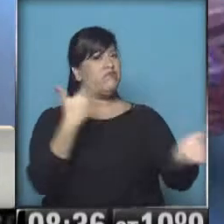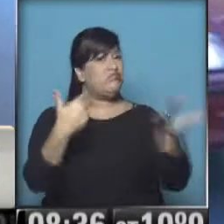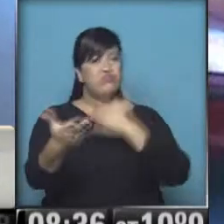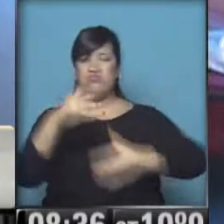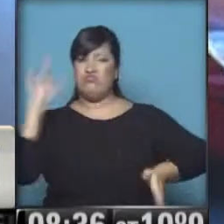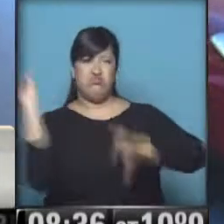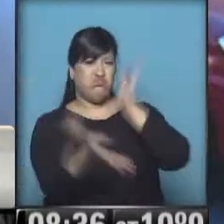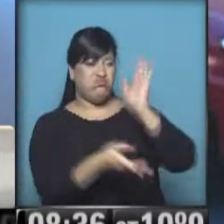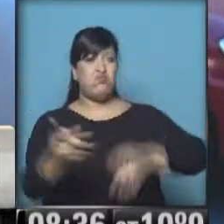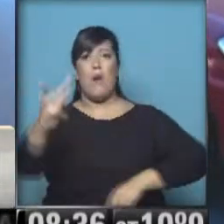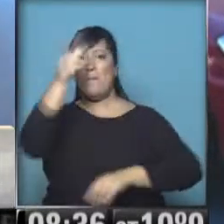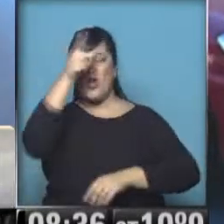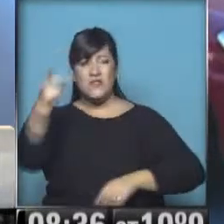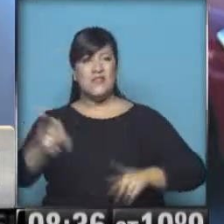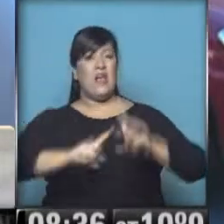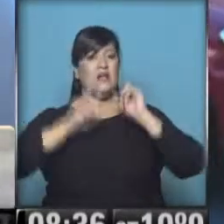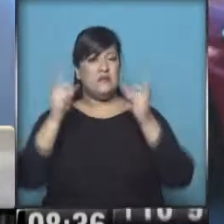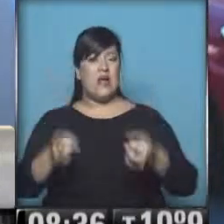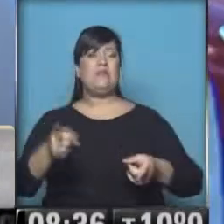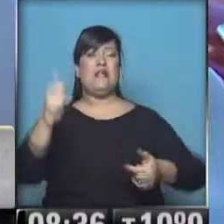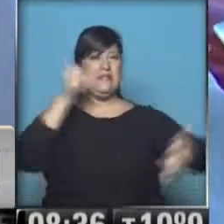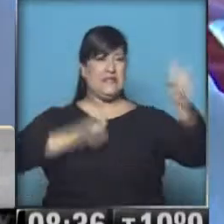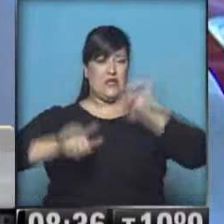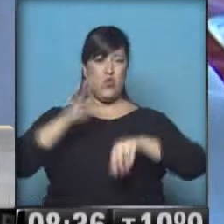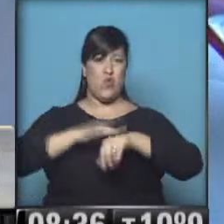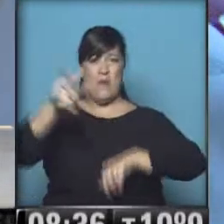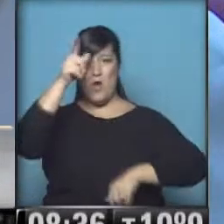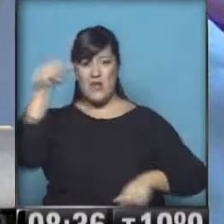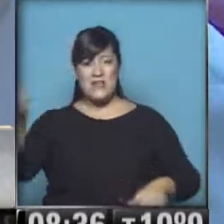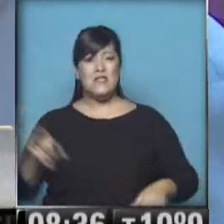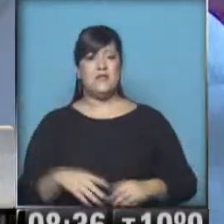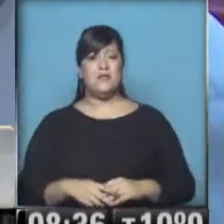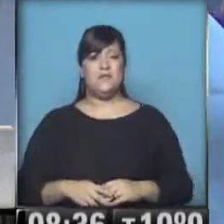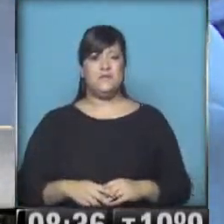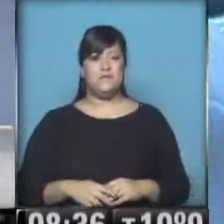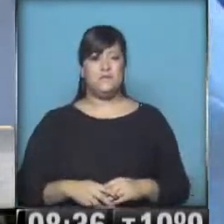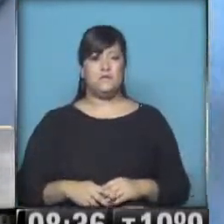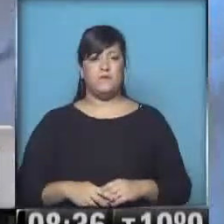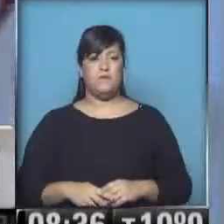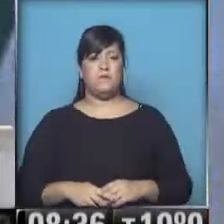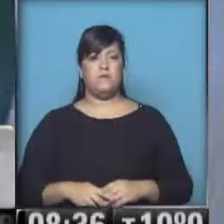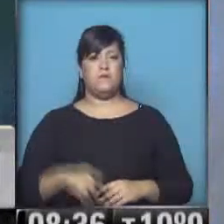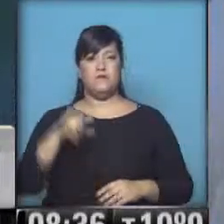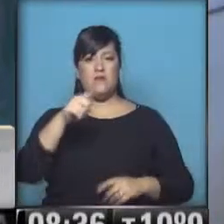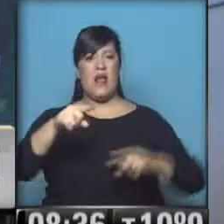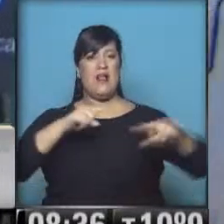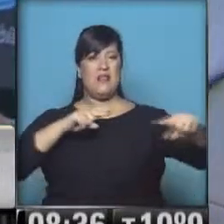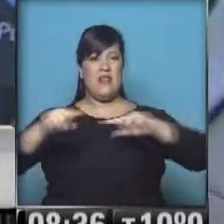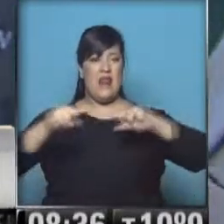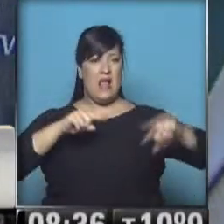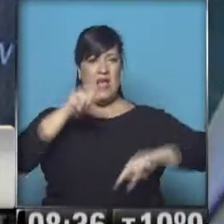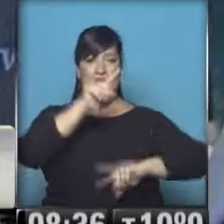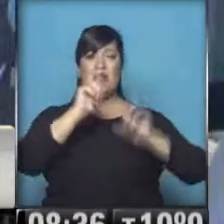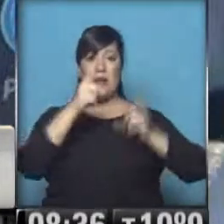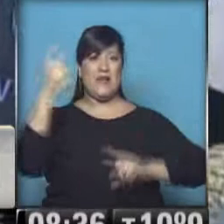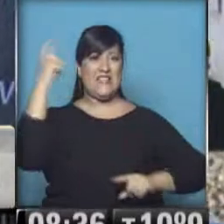fuerza y la fuerza policial además produjo heridos. El contexto en el cual se dio esto, Silvia Painceira, delegada y además